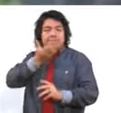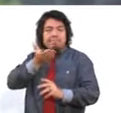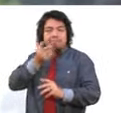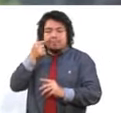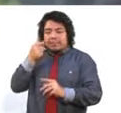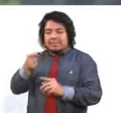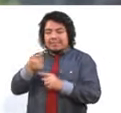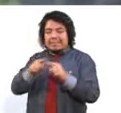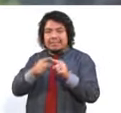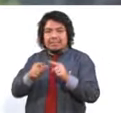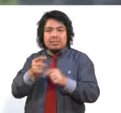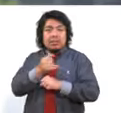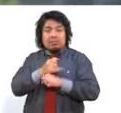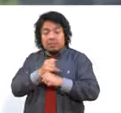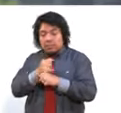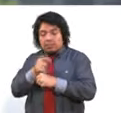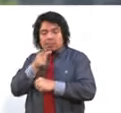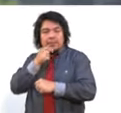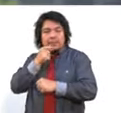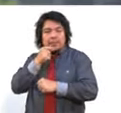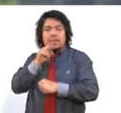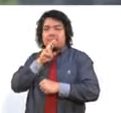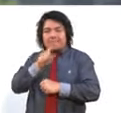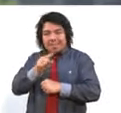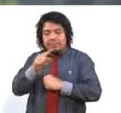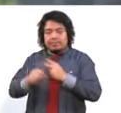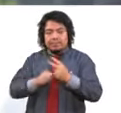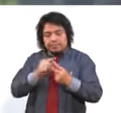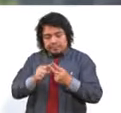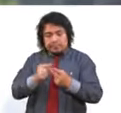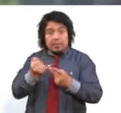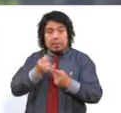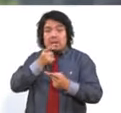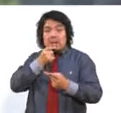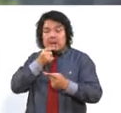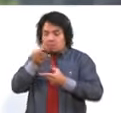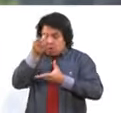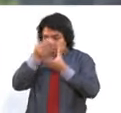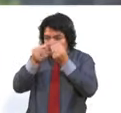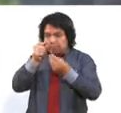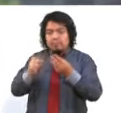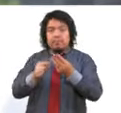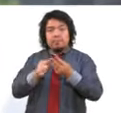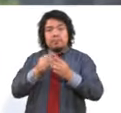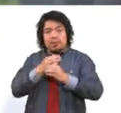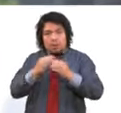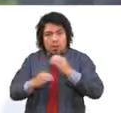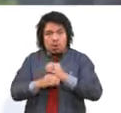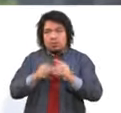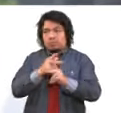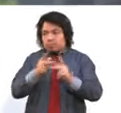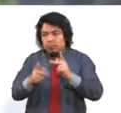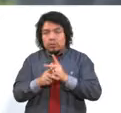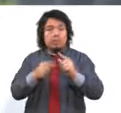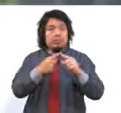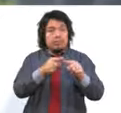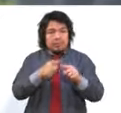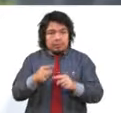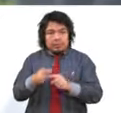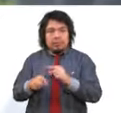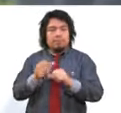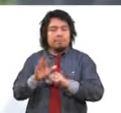las facultades de investigación de nuestra policía, mejorando sus capacidades, equipamiento y proximidad social, lo que ha